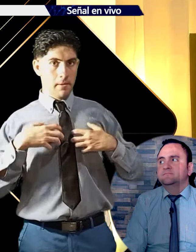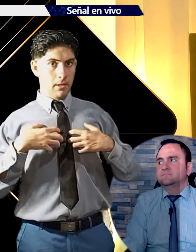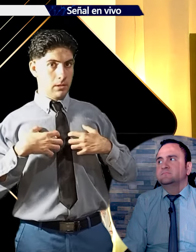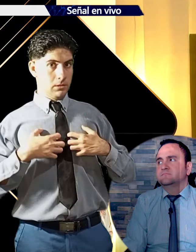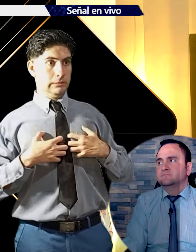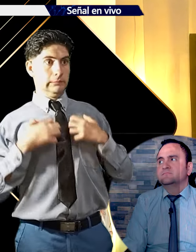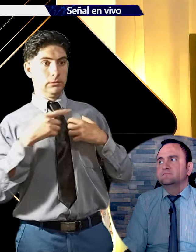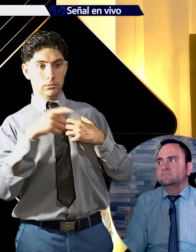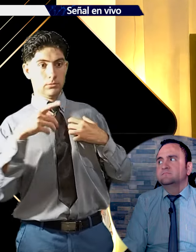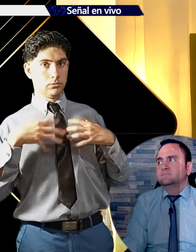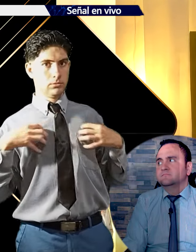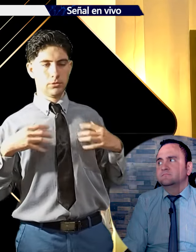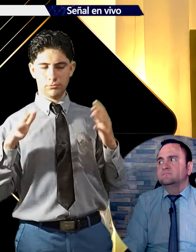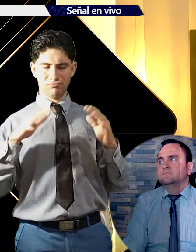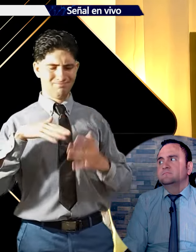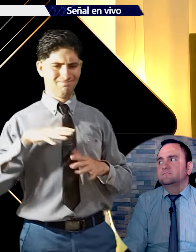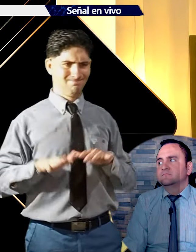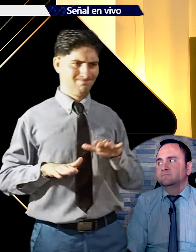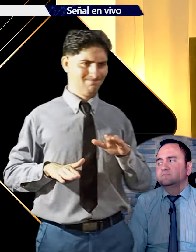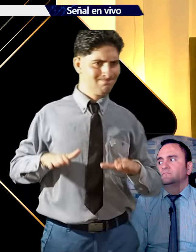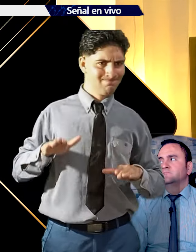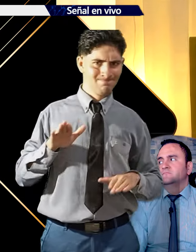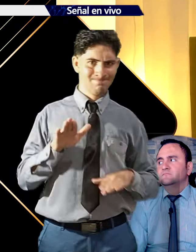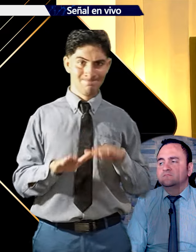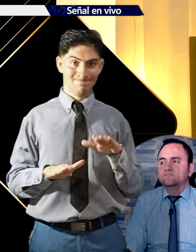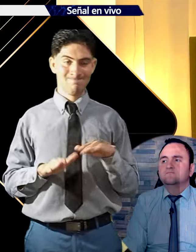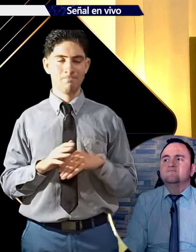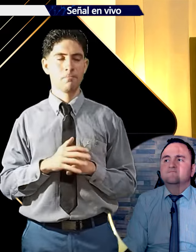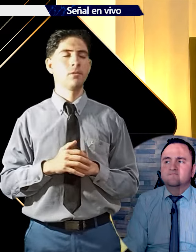palabra clamor en griego,